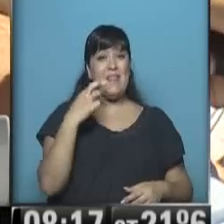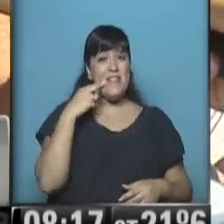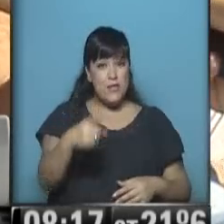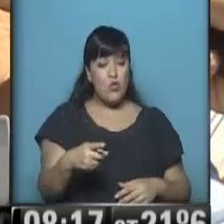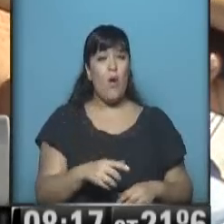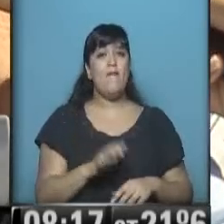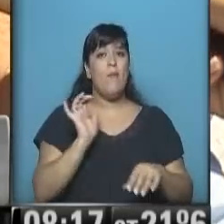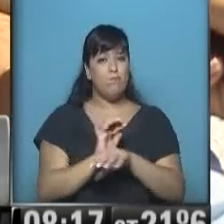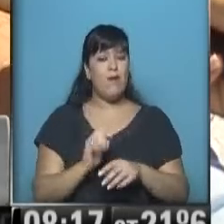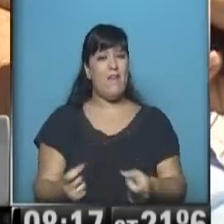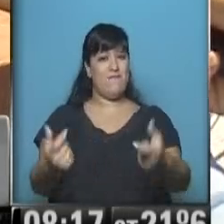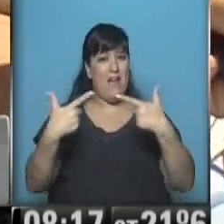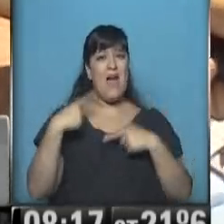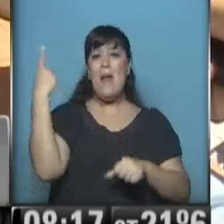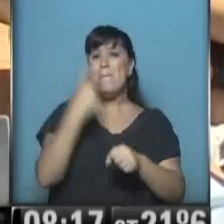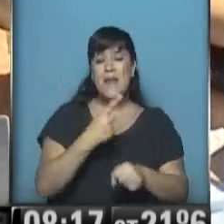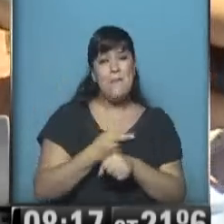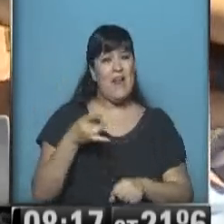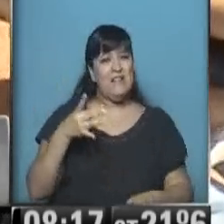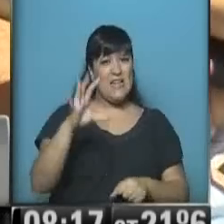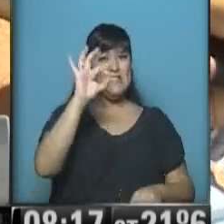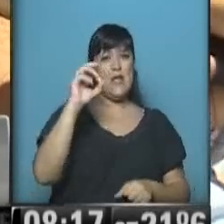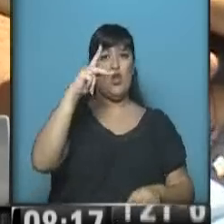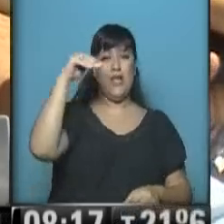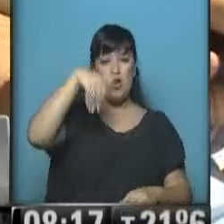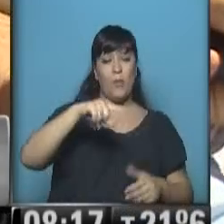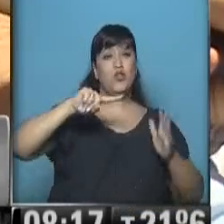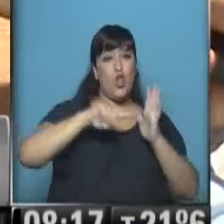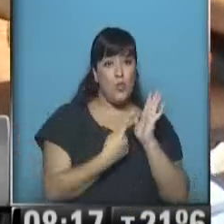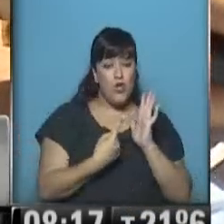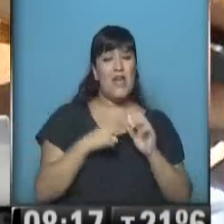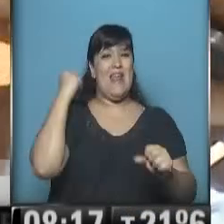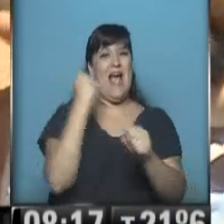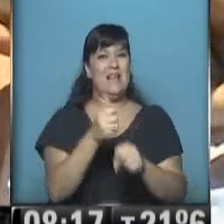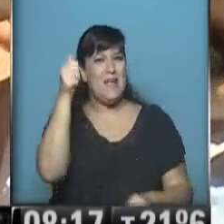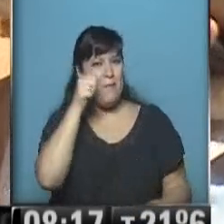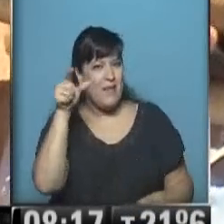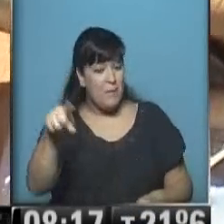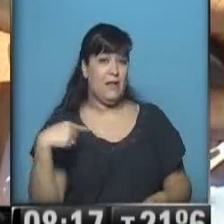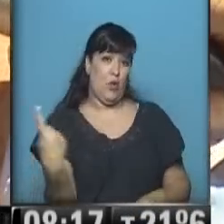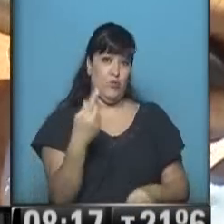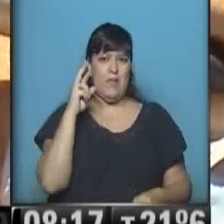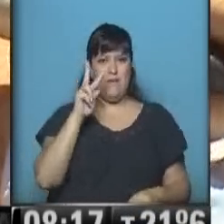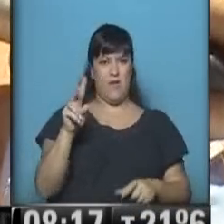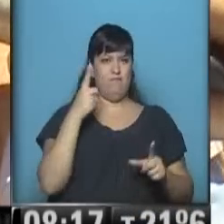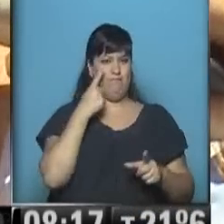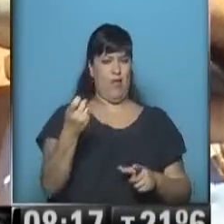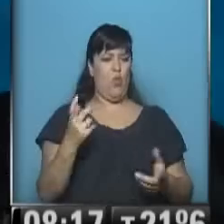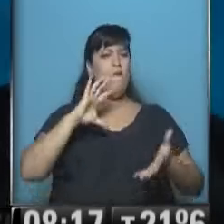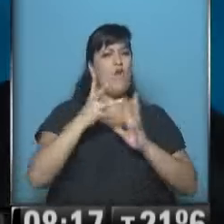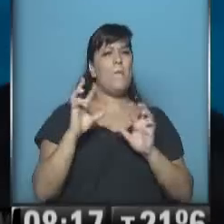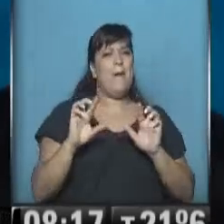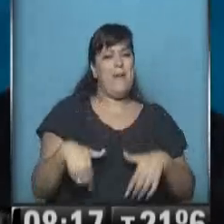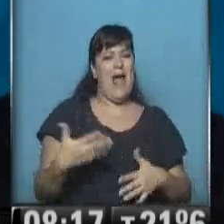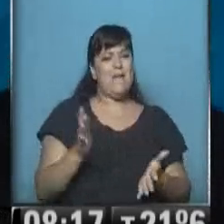recibiendo el primer tren cero kilómetro que sale desde Buenos Aires hacia Mar del Plata. Así que, como ustedes pueden ver, es una política